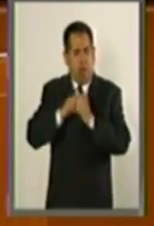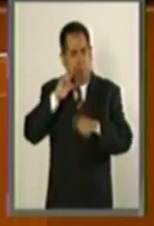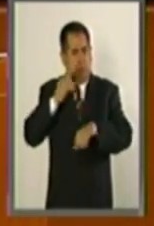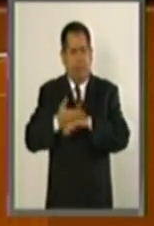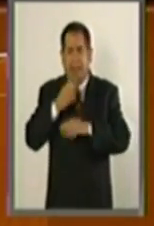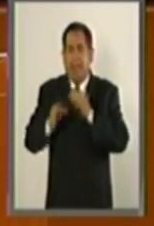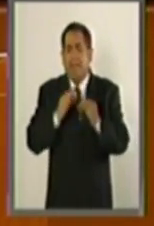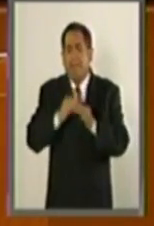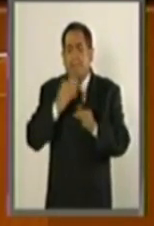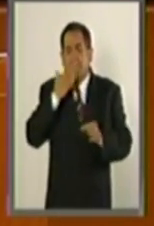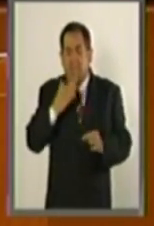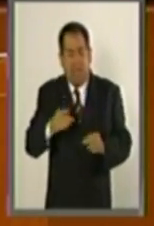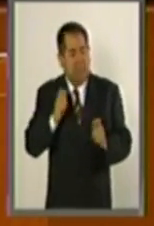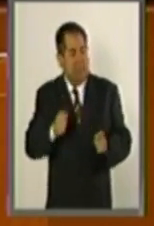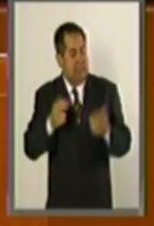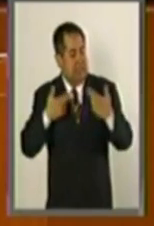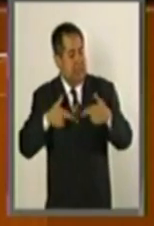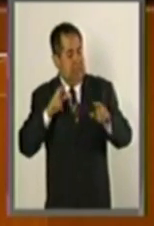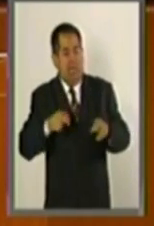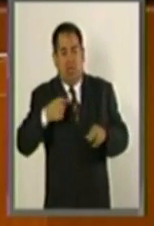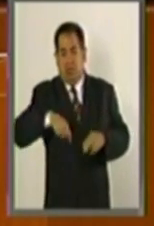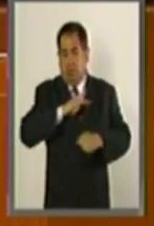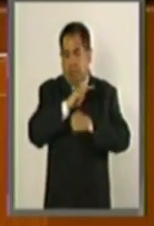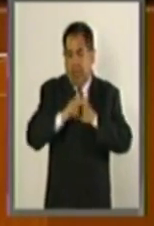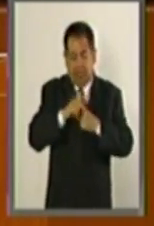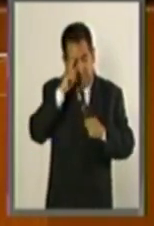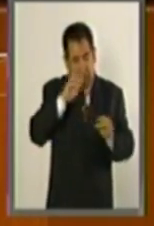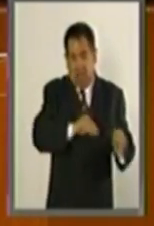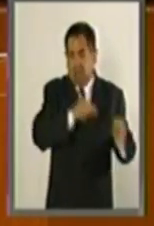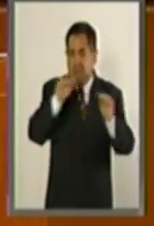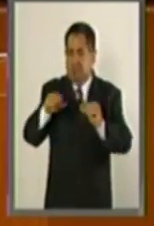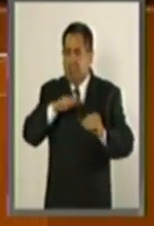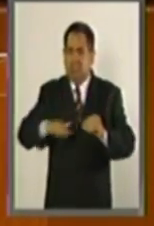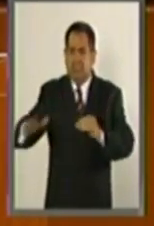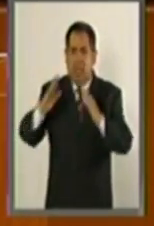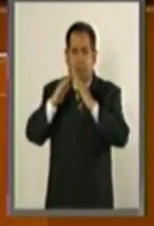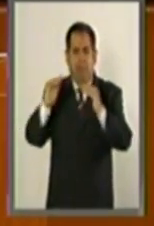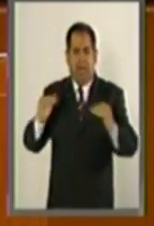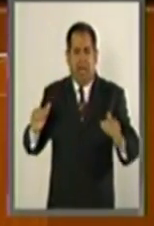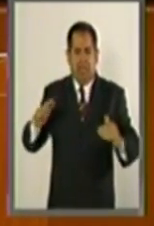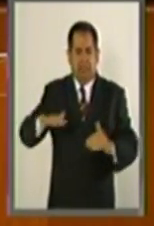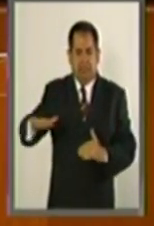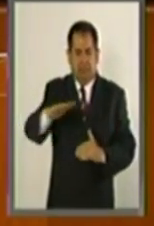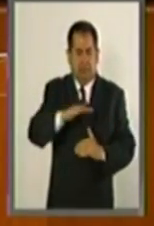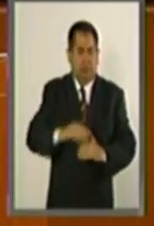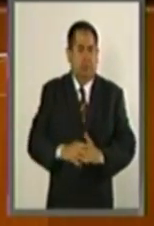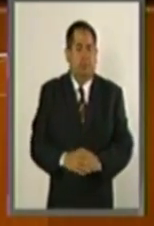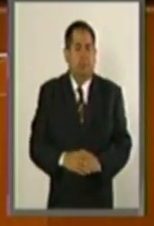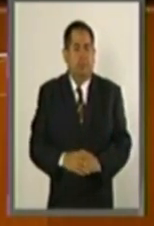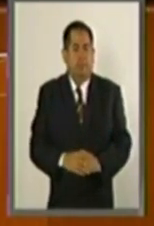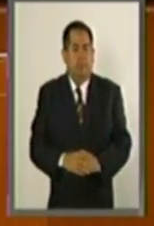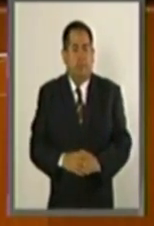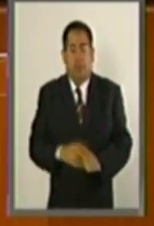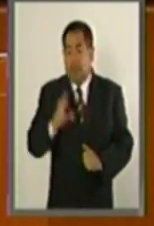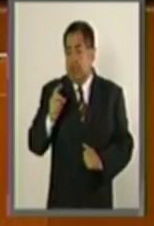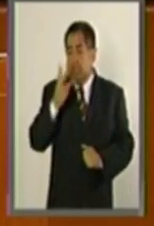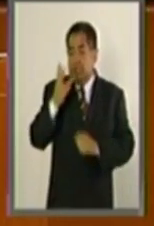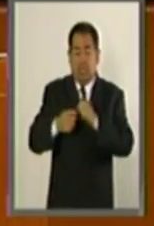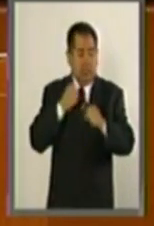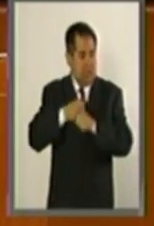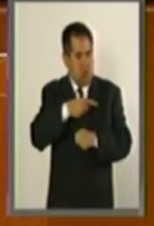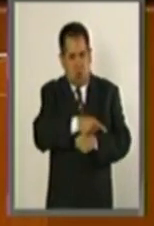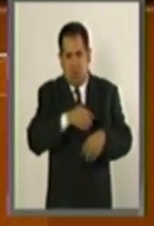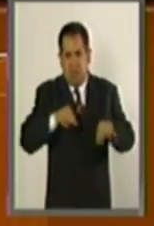responsabilidad, que supone representar a nuestro país en la región de los Balcanes. 33 años trabajando